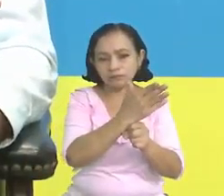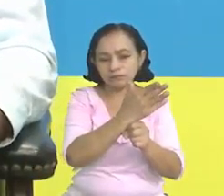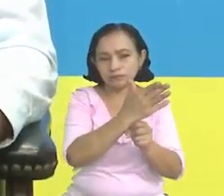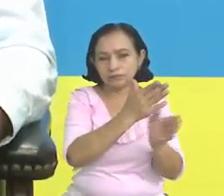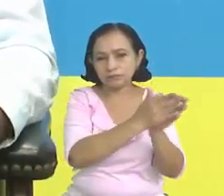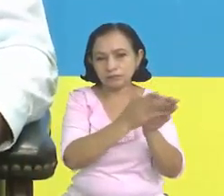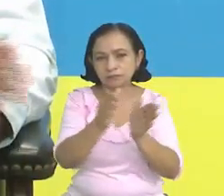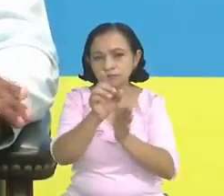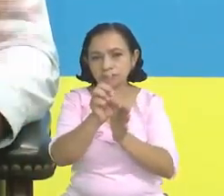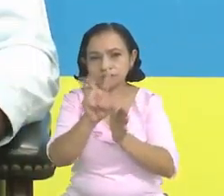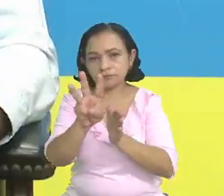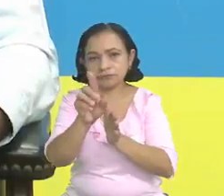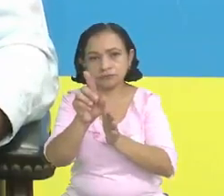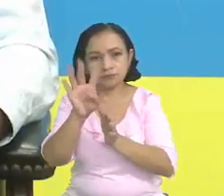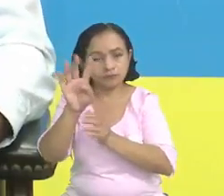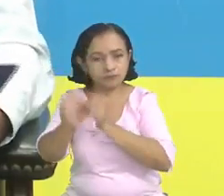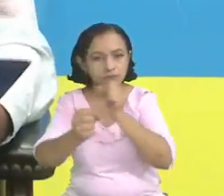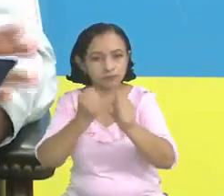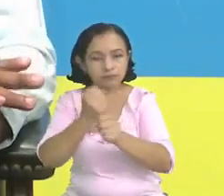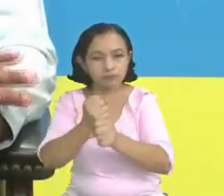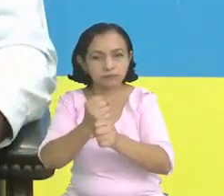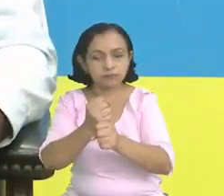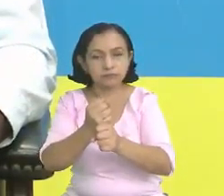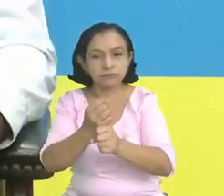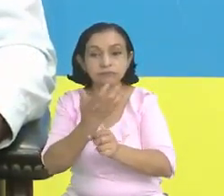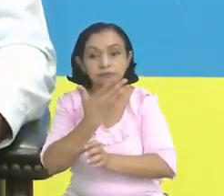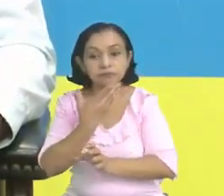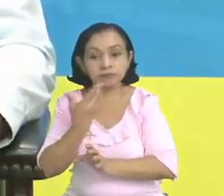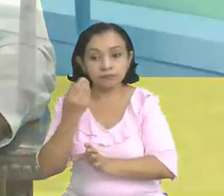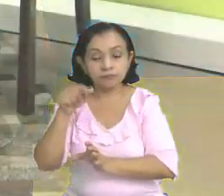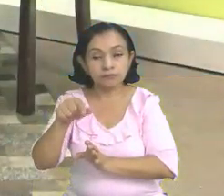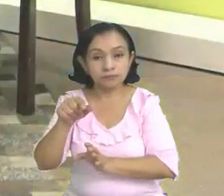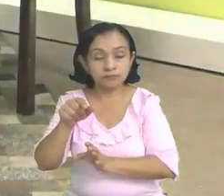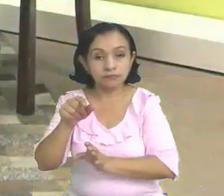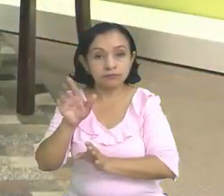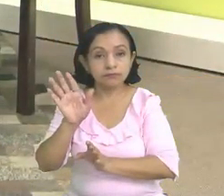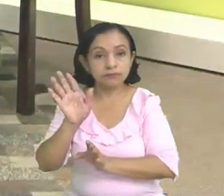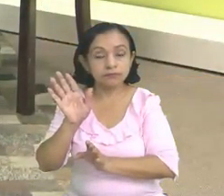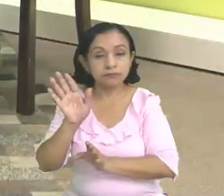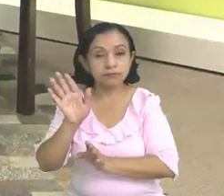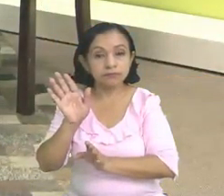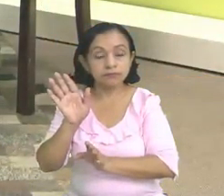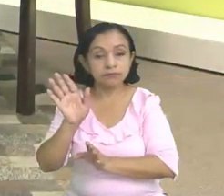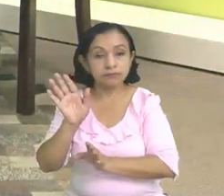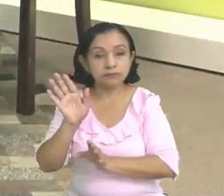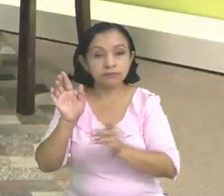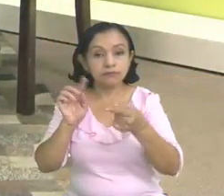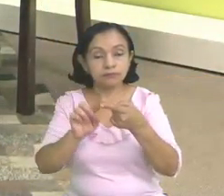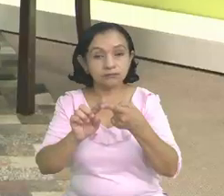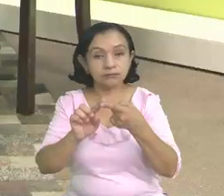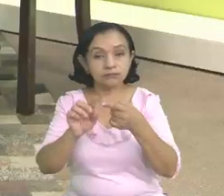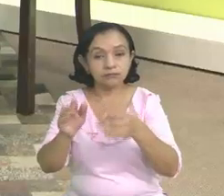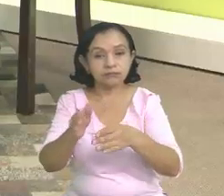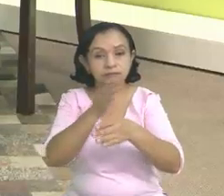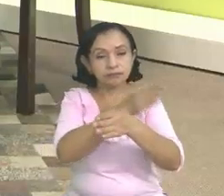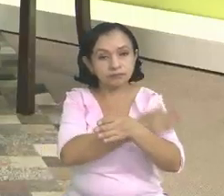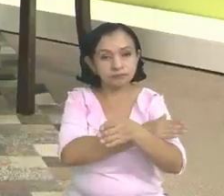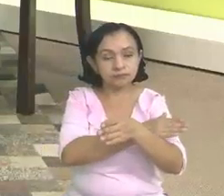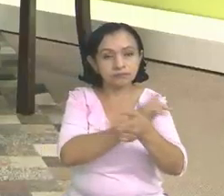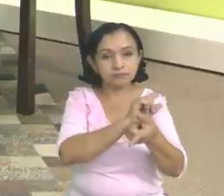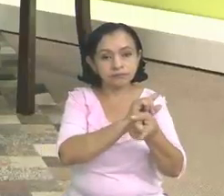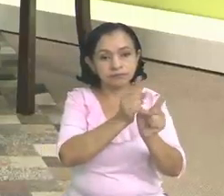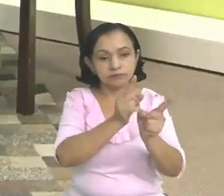13, 14 años, a la etapa de la adolescencia. En algunos adolescentes, más anteriormente, todos los